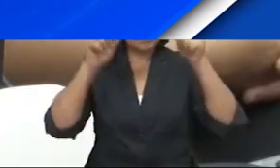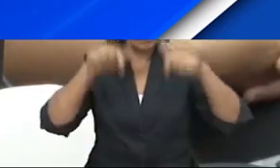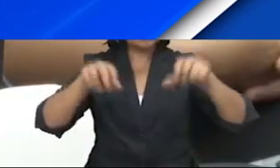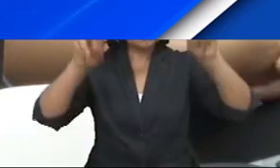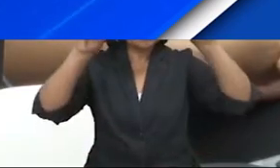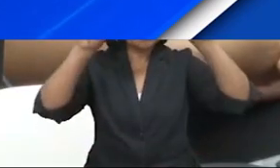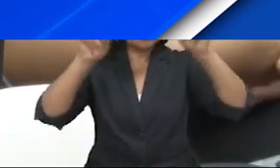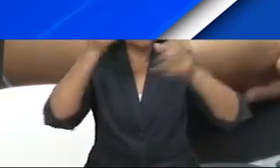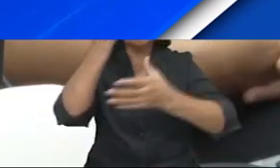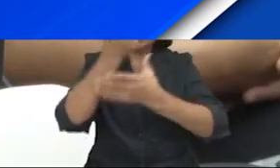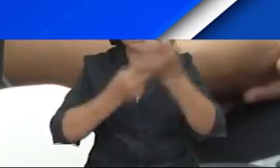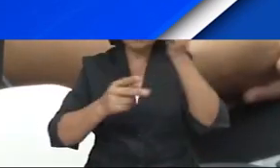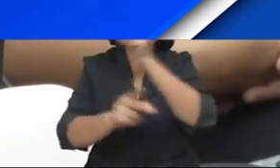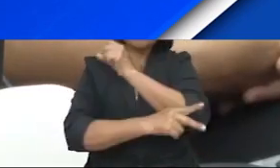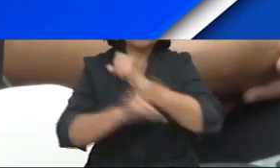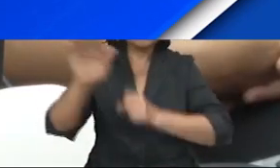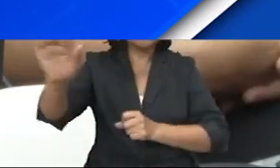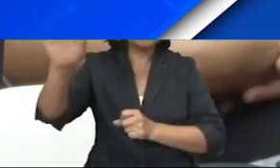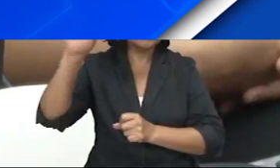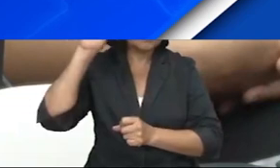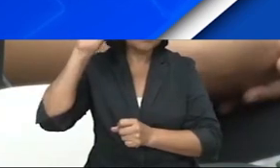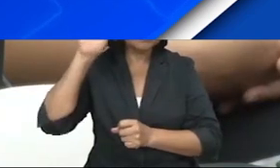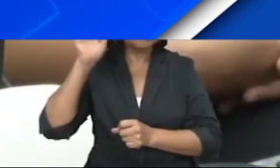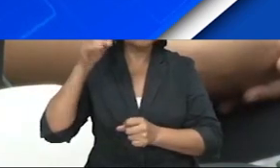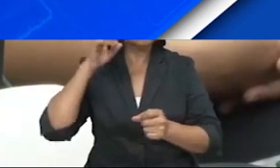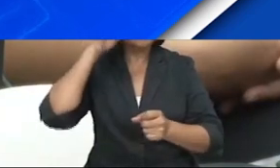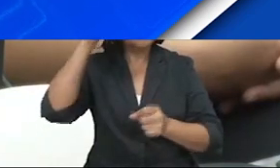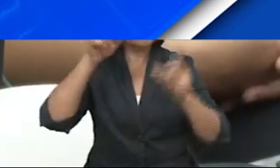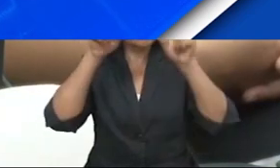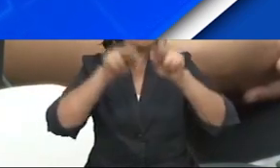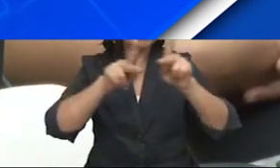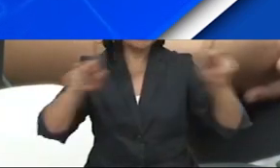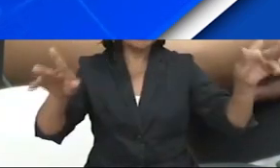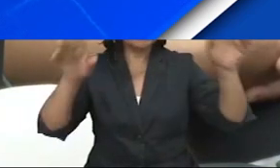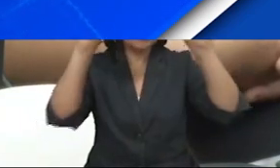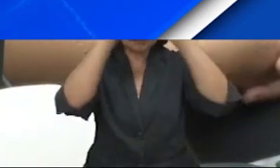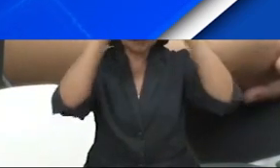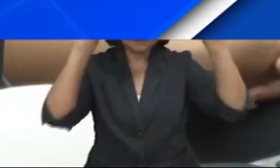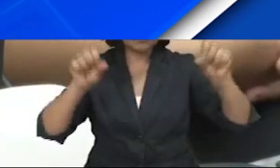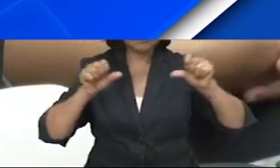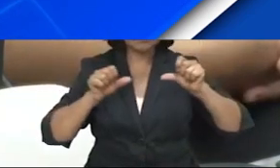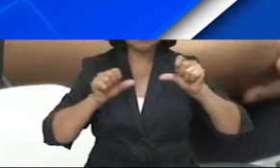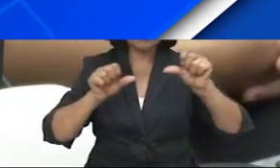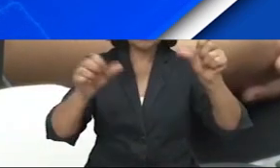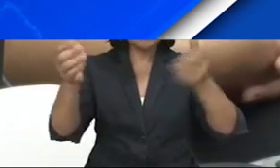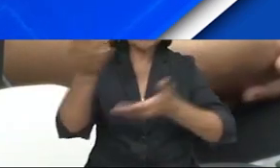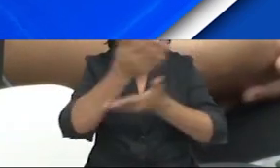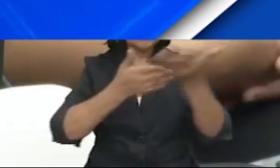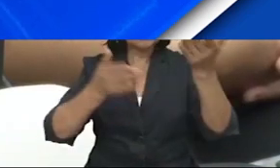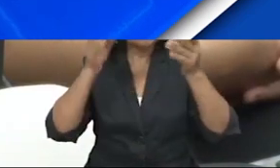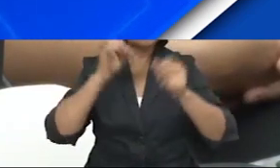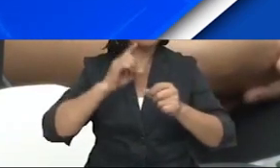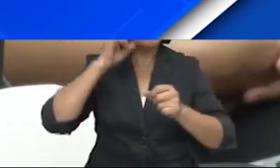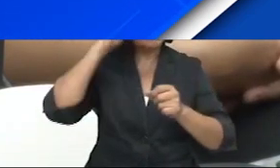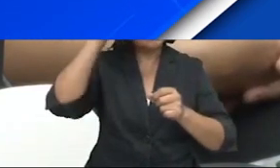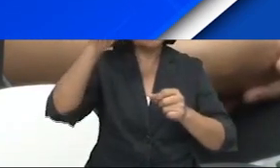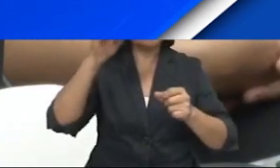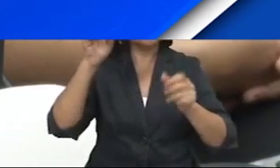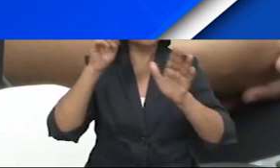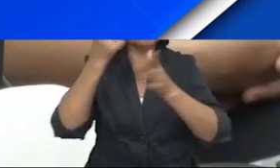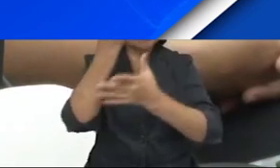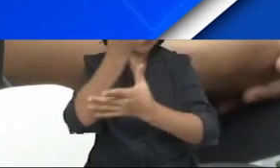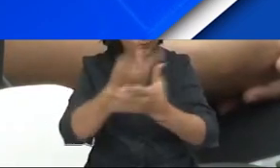este tema, ambos países se comprometen a desarrollar planes de capacitación continua y compartir las capacidades desarrolladas en sus